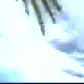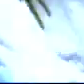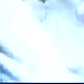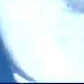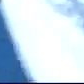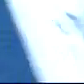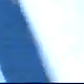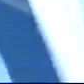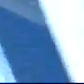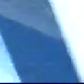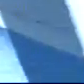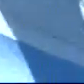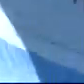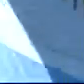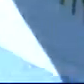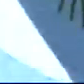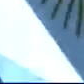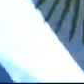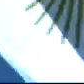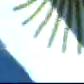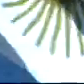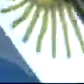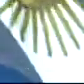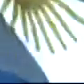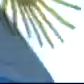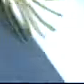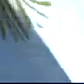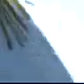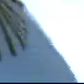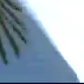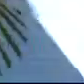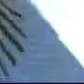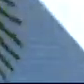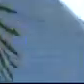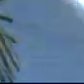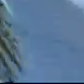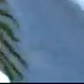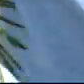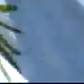televisión pública, junto a todas las emisoras que integran la cadena nacional.